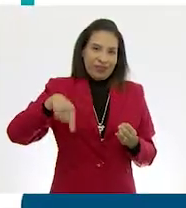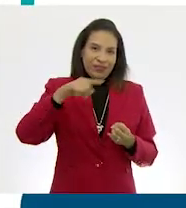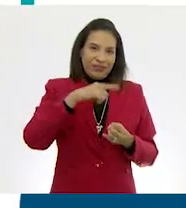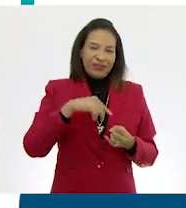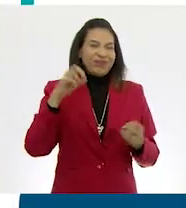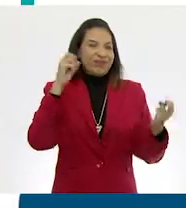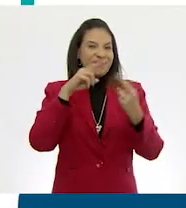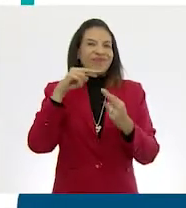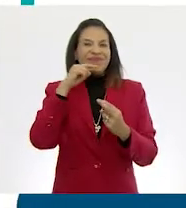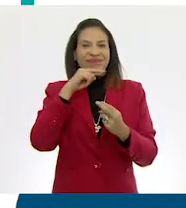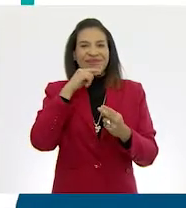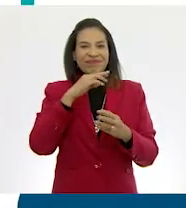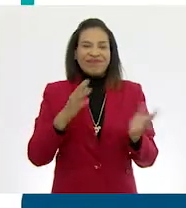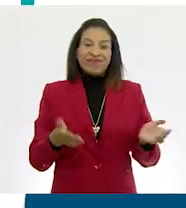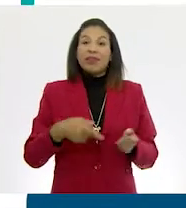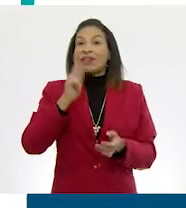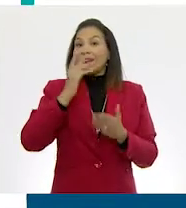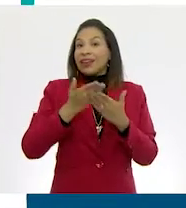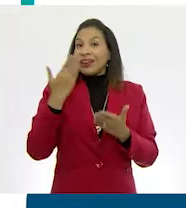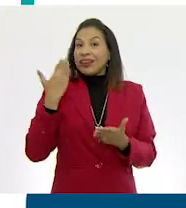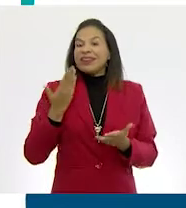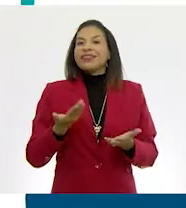a continuación